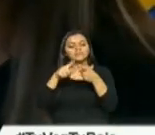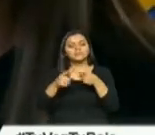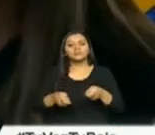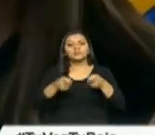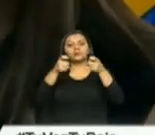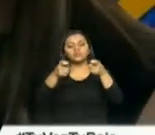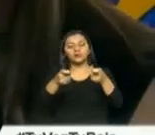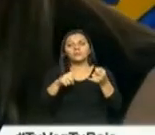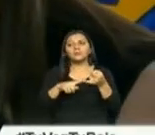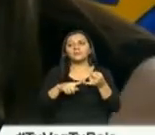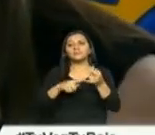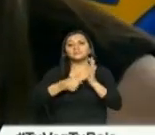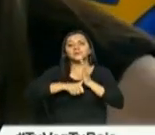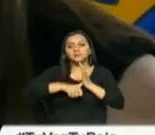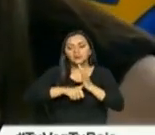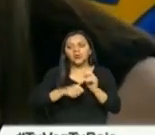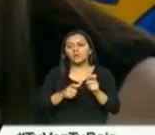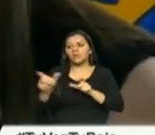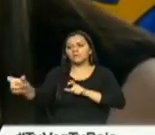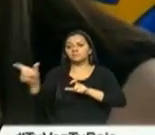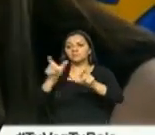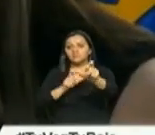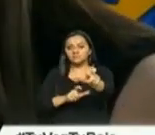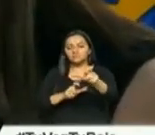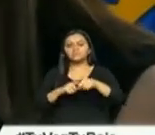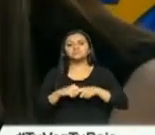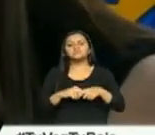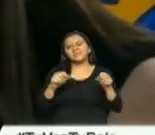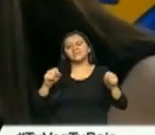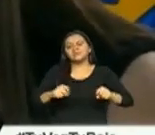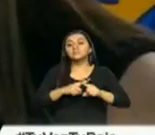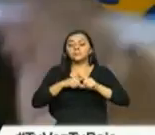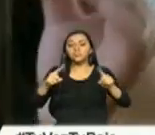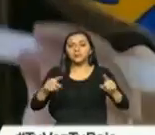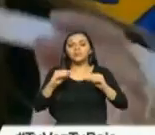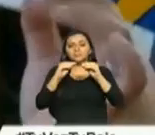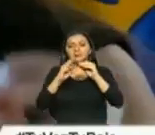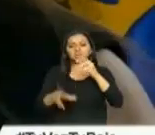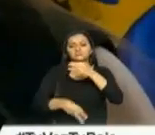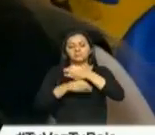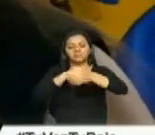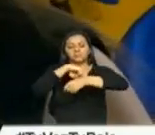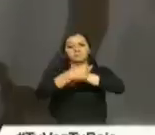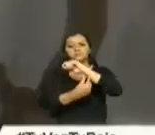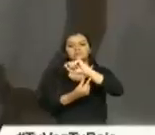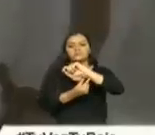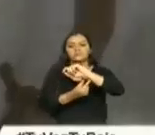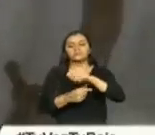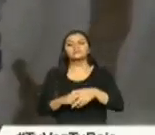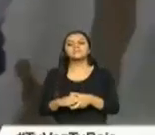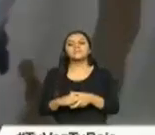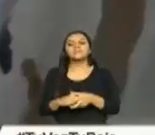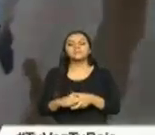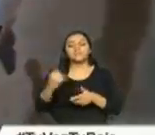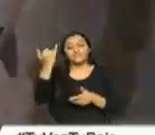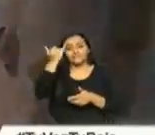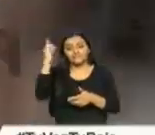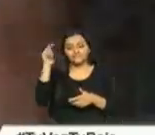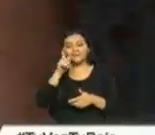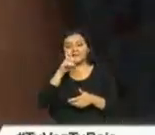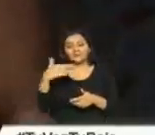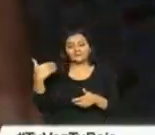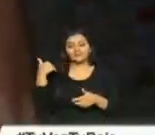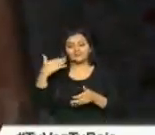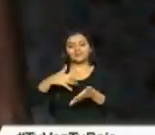de la cédula de ciudadanía por parte de los familiares que ingresan y esto va a ser complementado con el uso de la pulsera. La iniciativa, que contó con